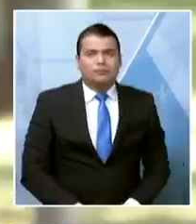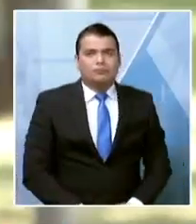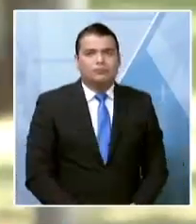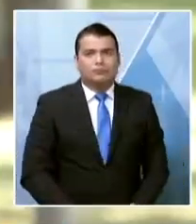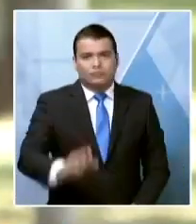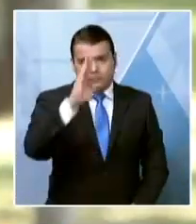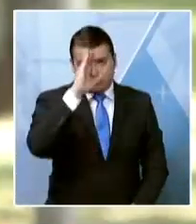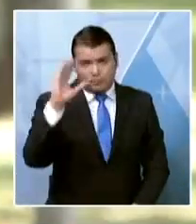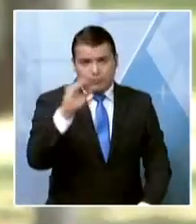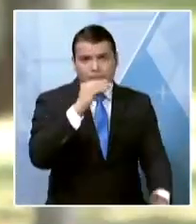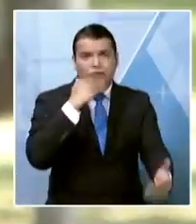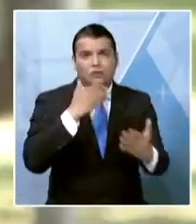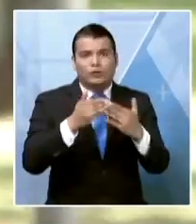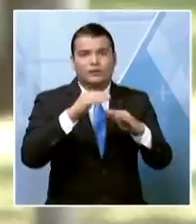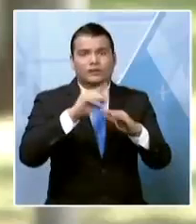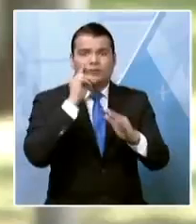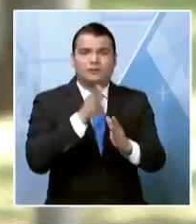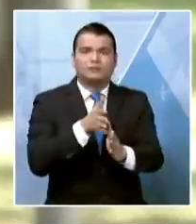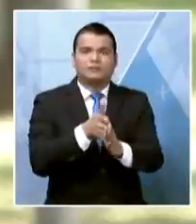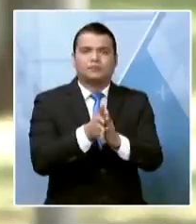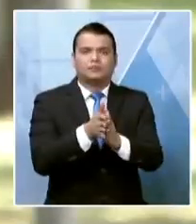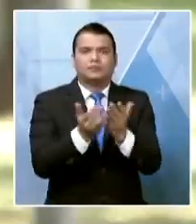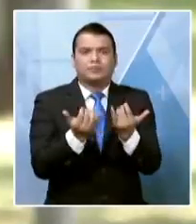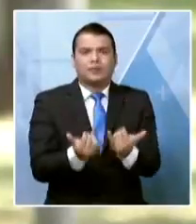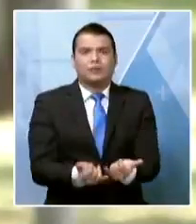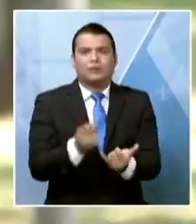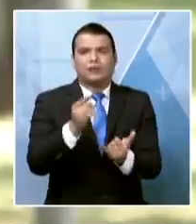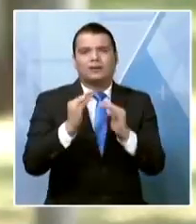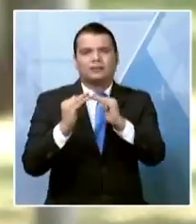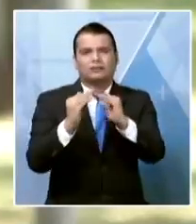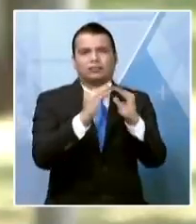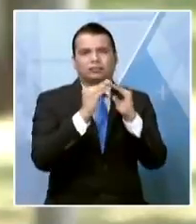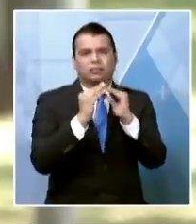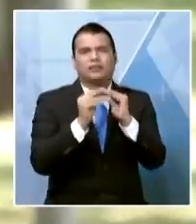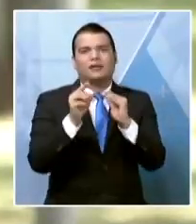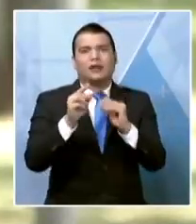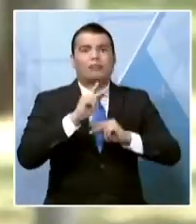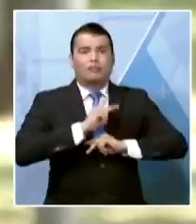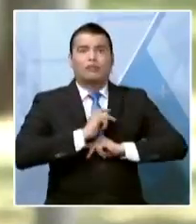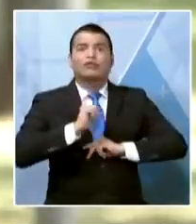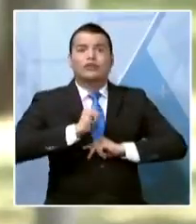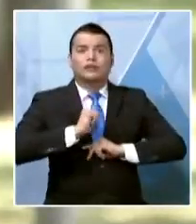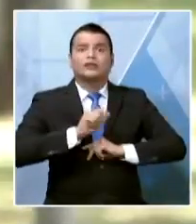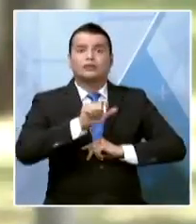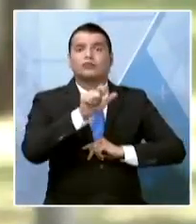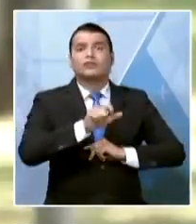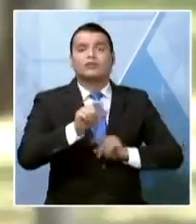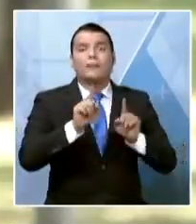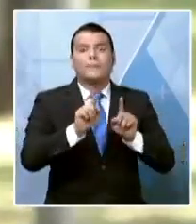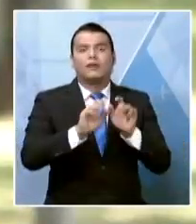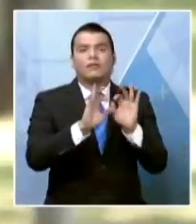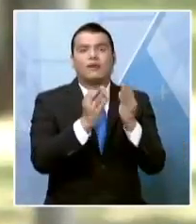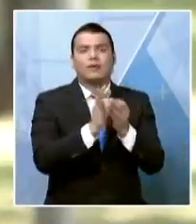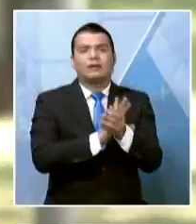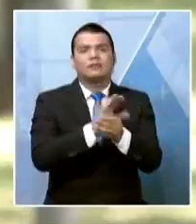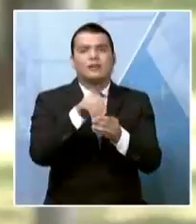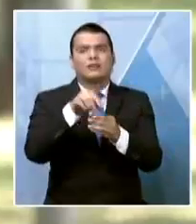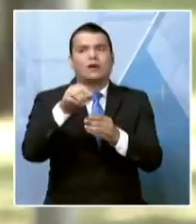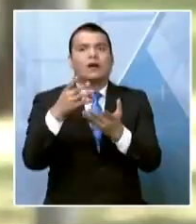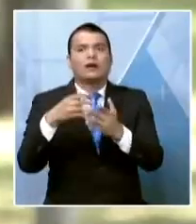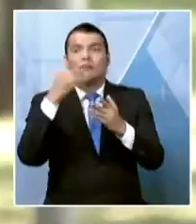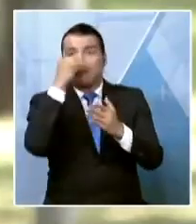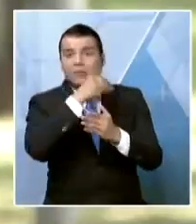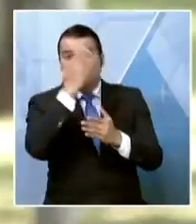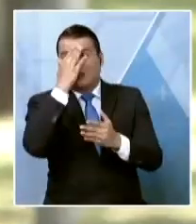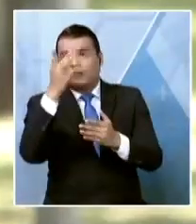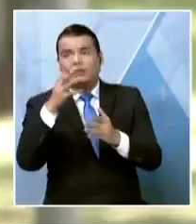Hola, ¿qué tal? Buenas tardes. Mira, hasta ahora las autoridades cumplen un proceso de desalojo en el sector de Altos de Santa Elena. Son por lo menos 50 familias las que han